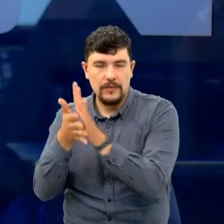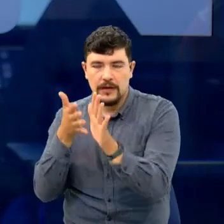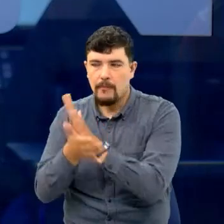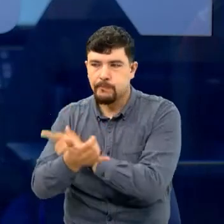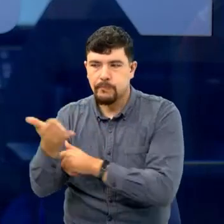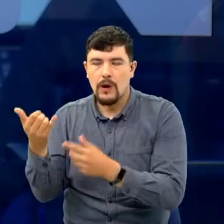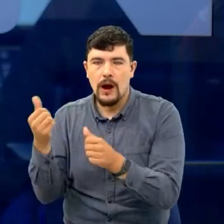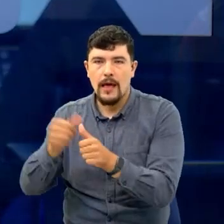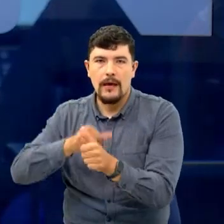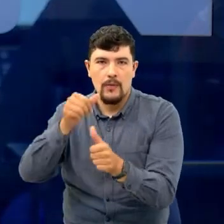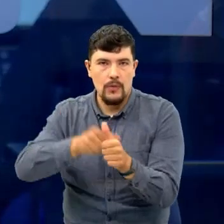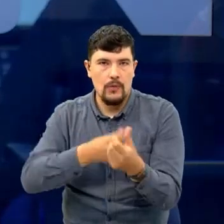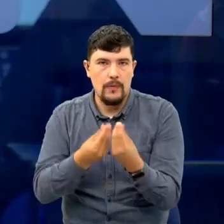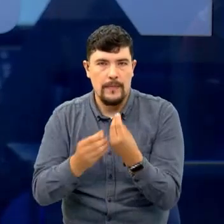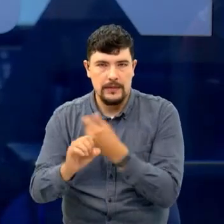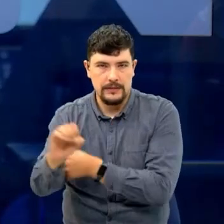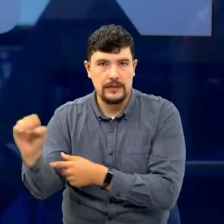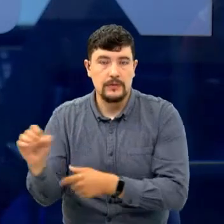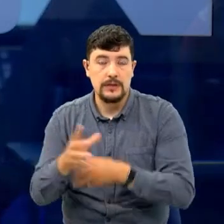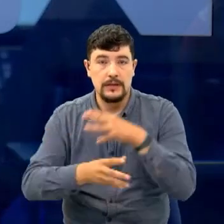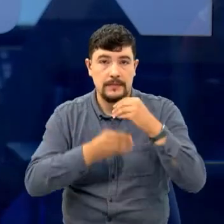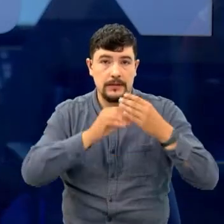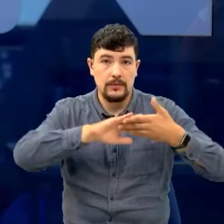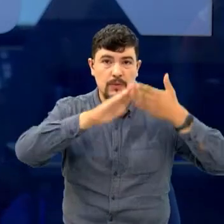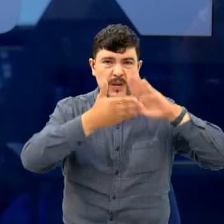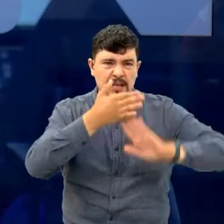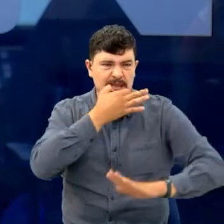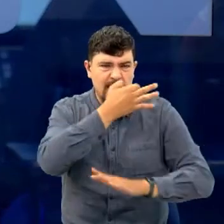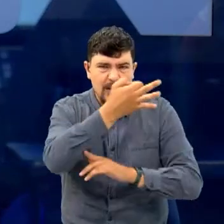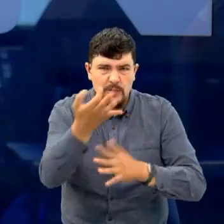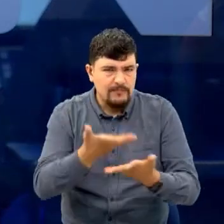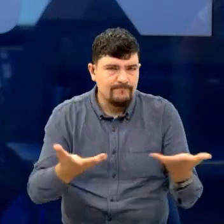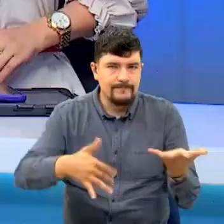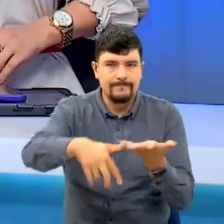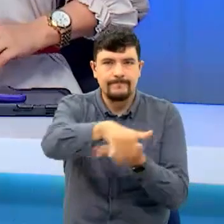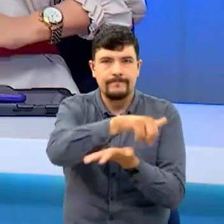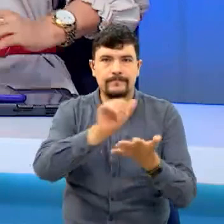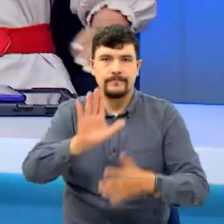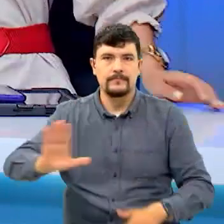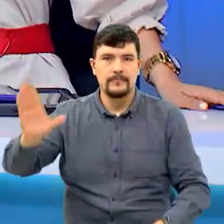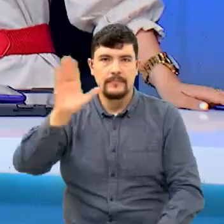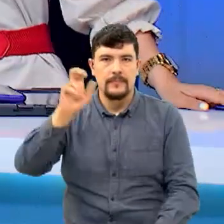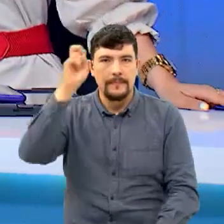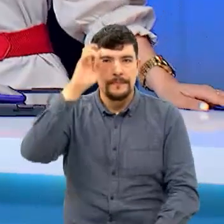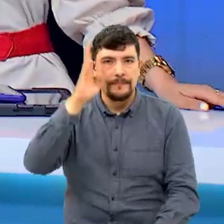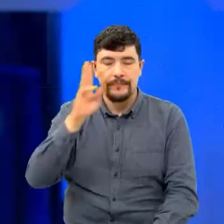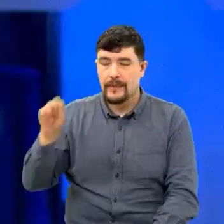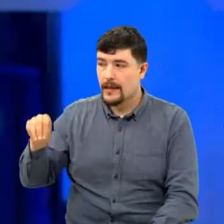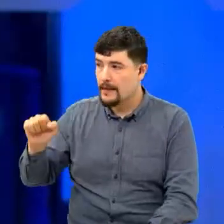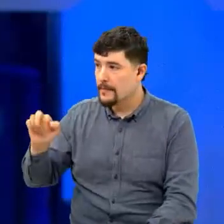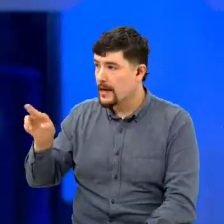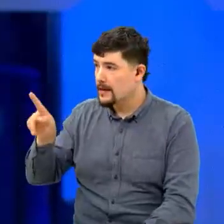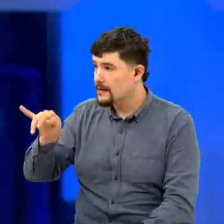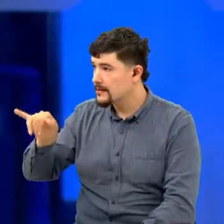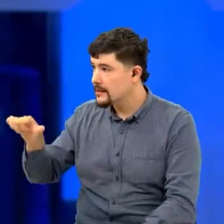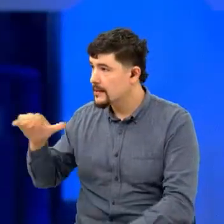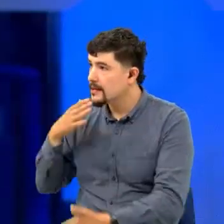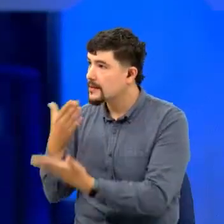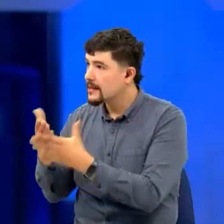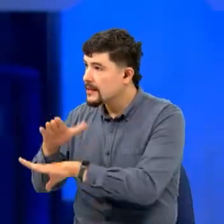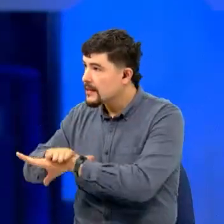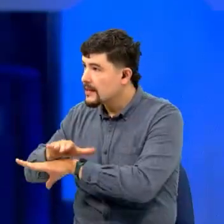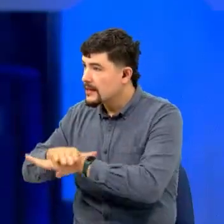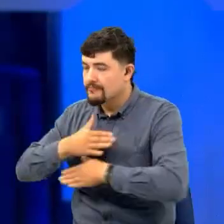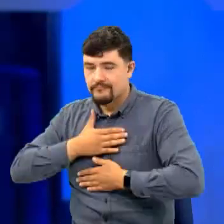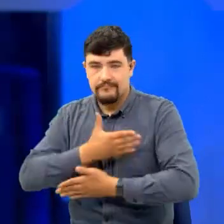las autoridades, también con las denuncias de las comunidades del Gran Santander. Marcha, muy buenas tardes. Buenas tardes, Diana. Un saludo cordial a toda